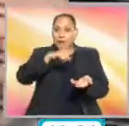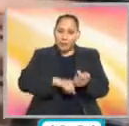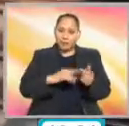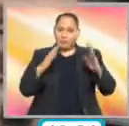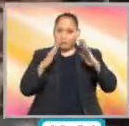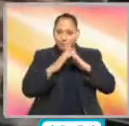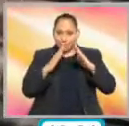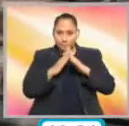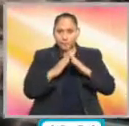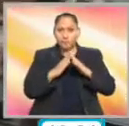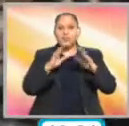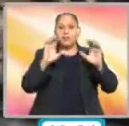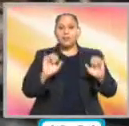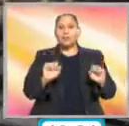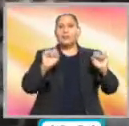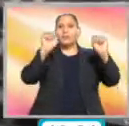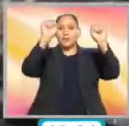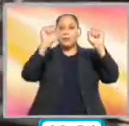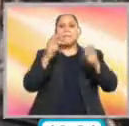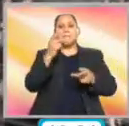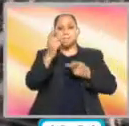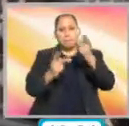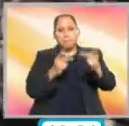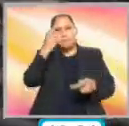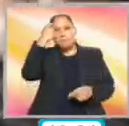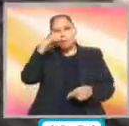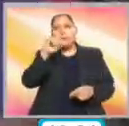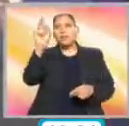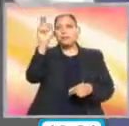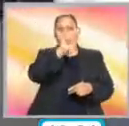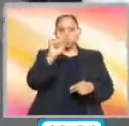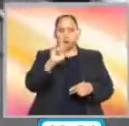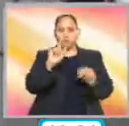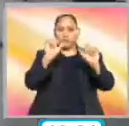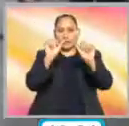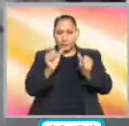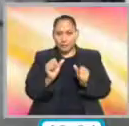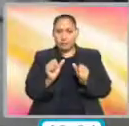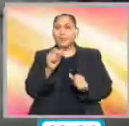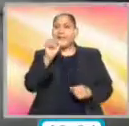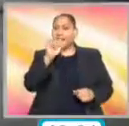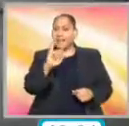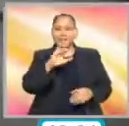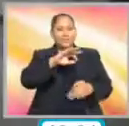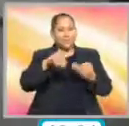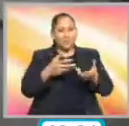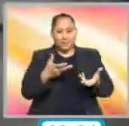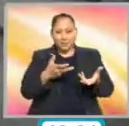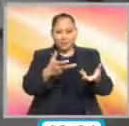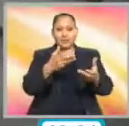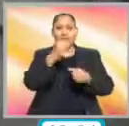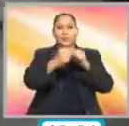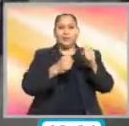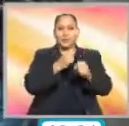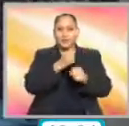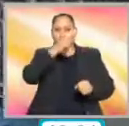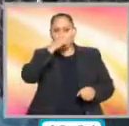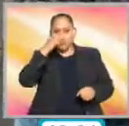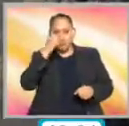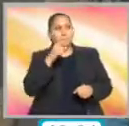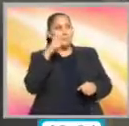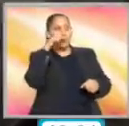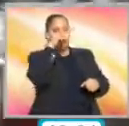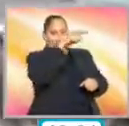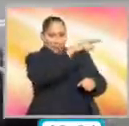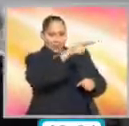donde su cortina la ha pesado para hacer una obra plástica. Y así, toda esta calle de Año de Juárez, mire, por allá hay